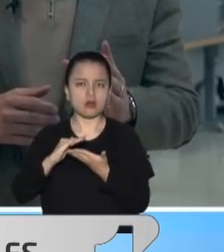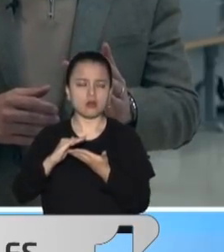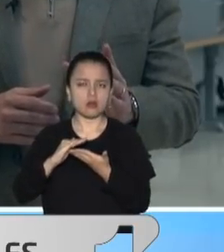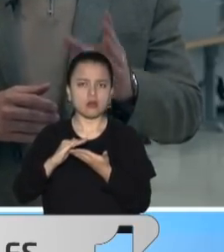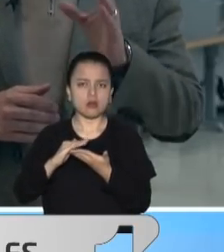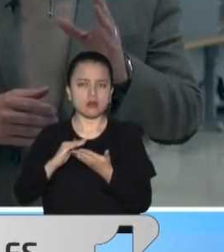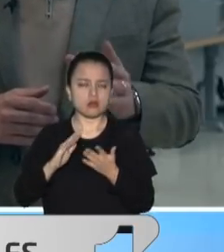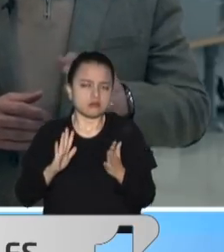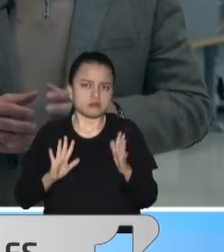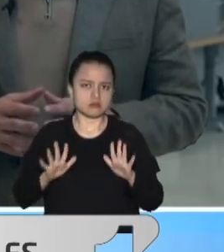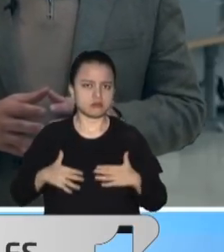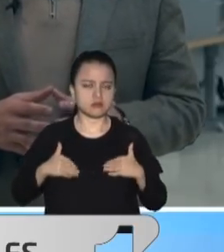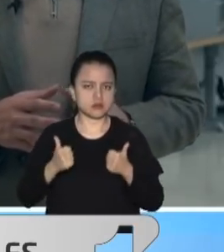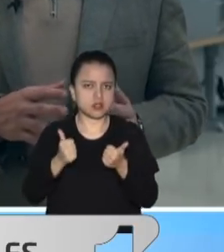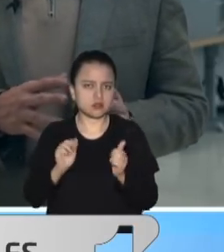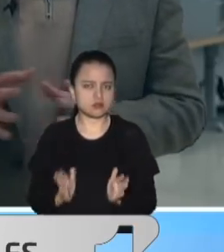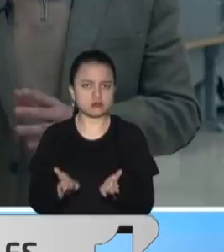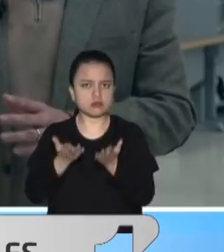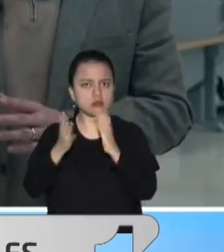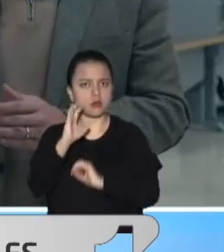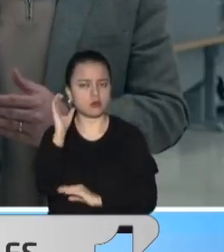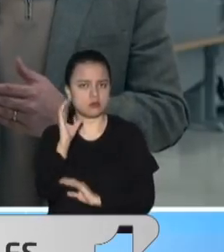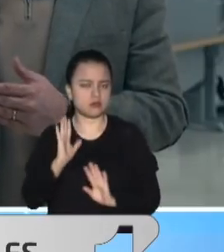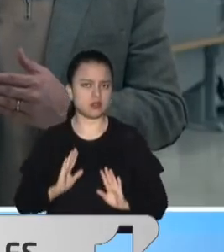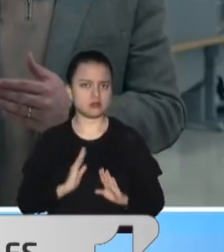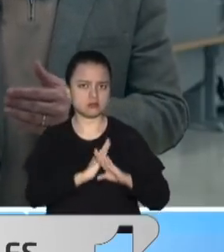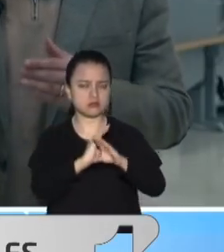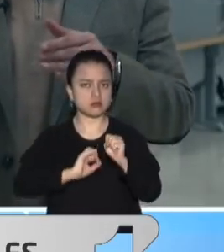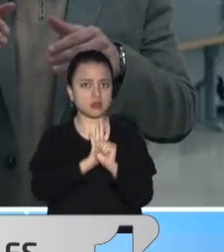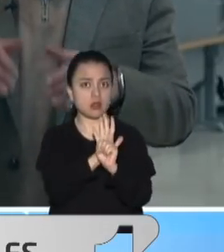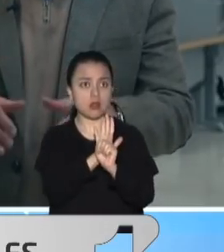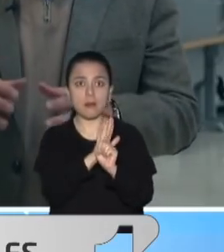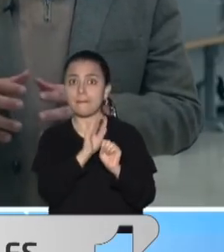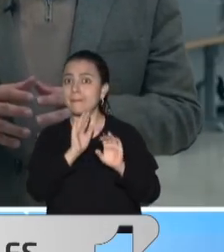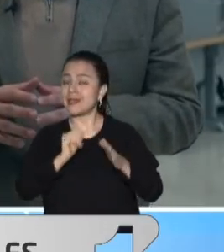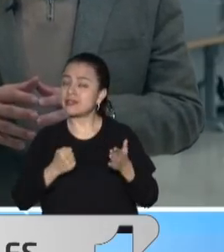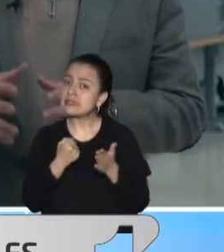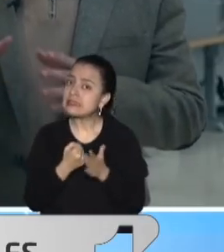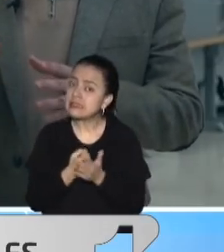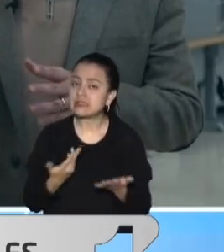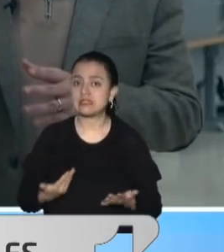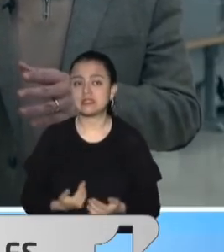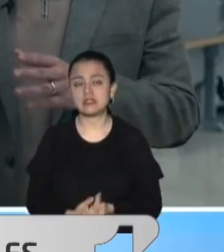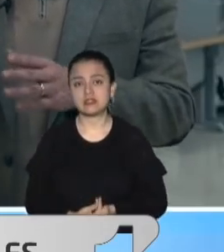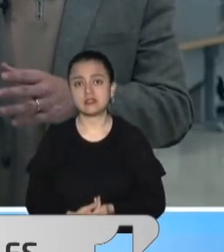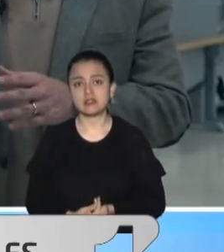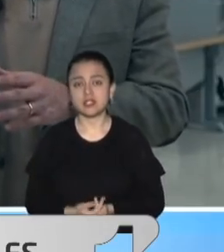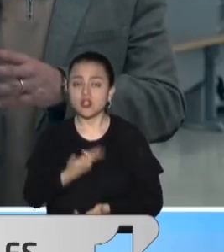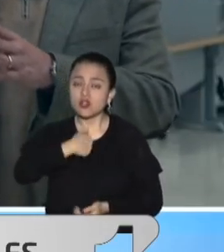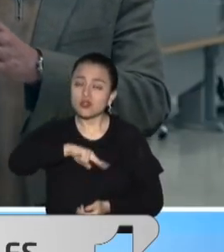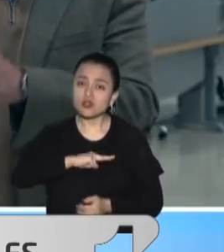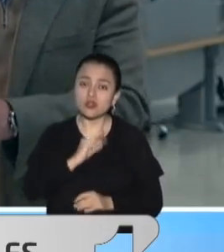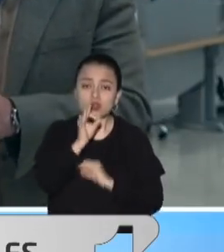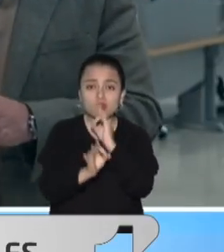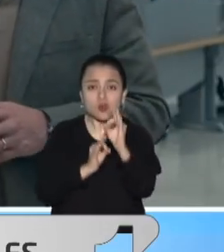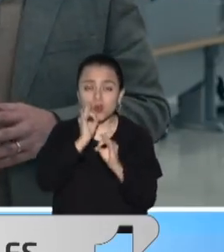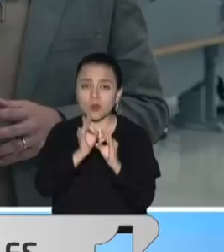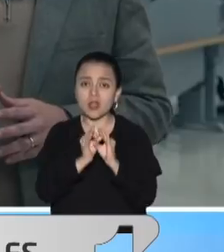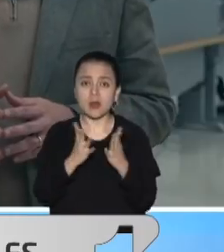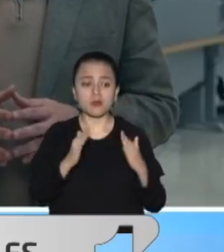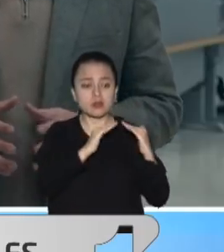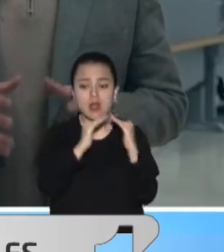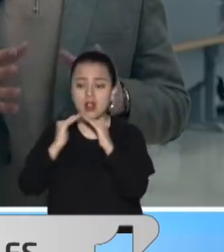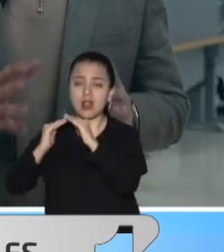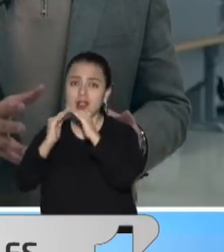Insisto, sin tregua trabajamos para que todos los colombianos logren retornar en calma a sus hogares, garantizarles la seguridad a quienes se quedaron en